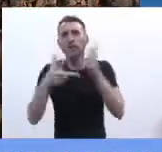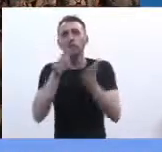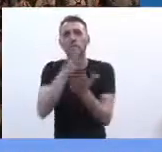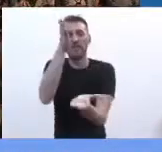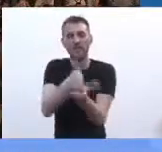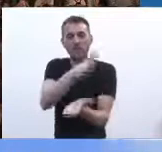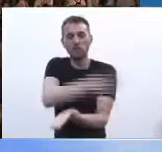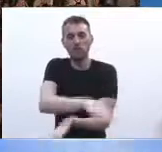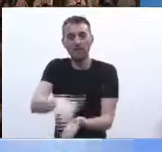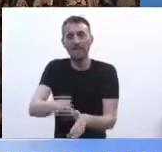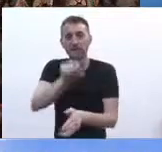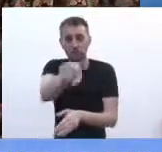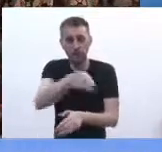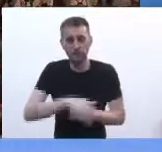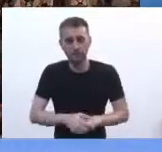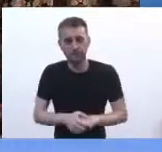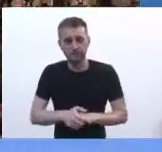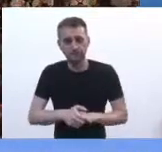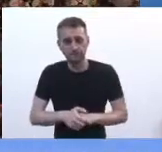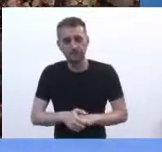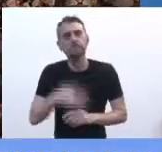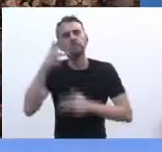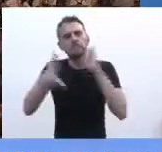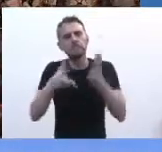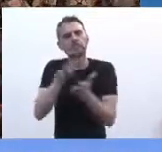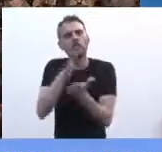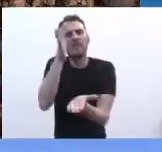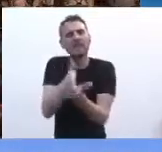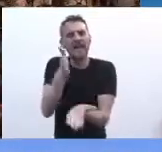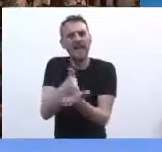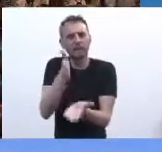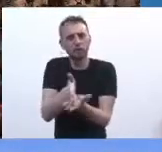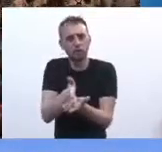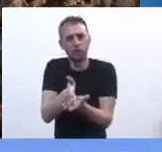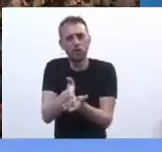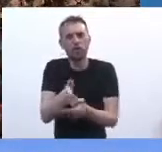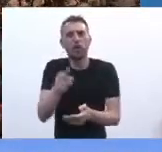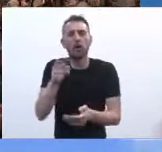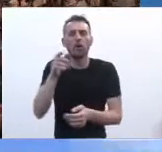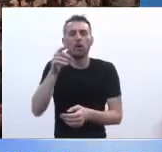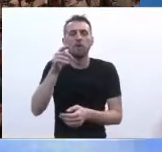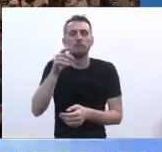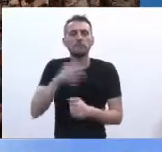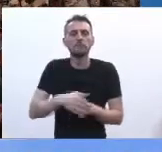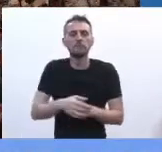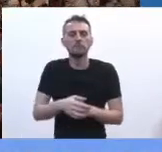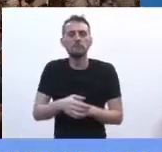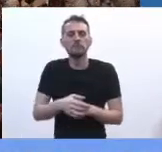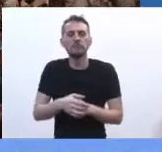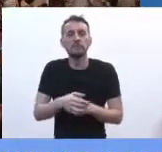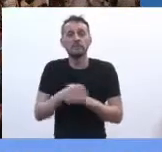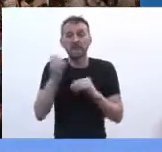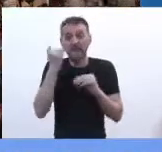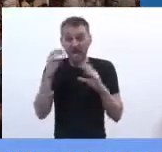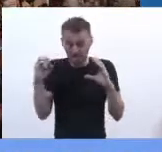niño y habla del derecho y hay vida a partir de la